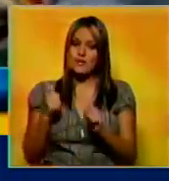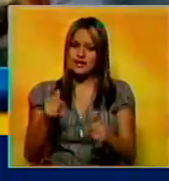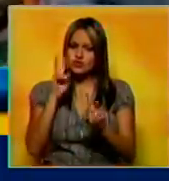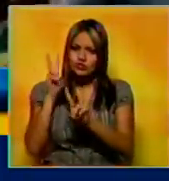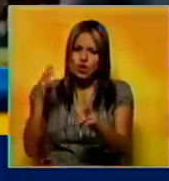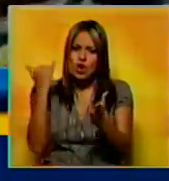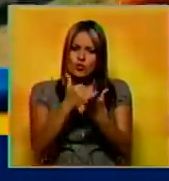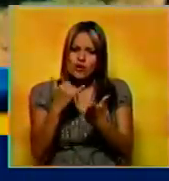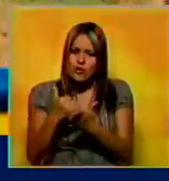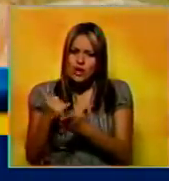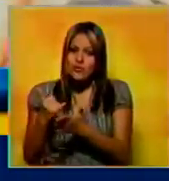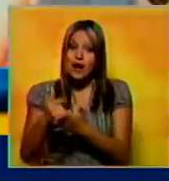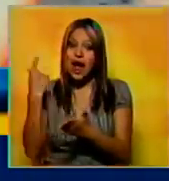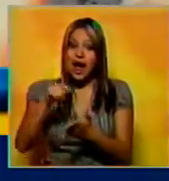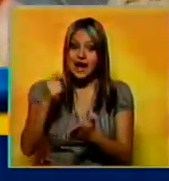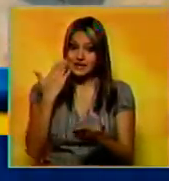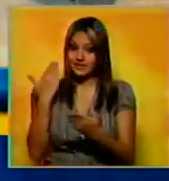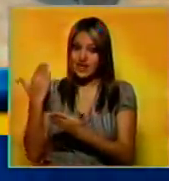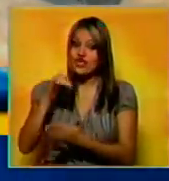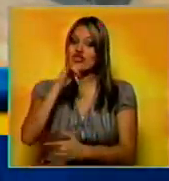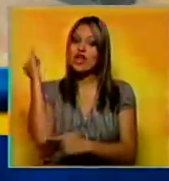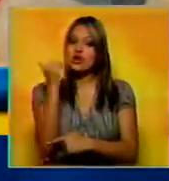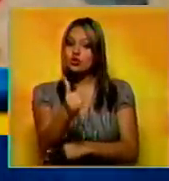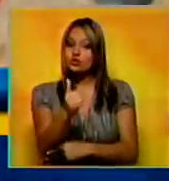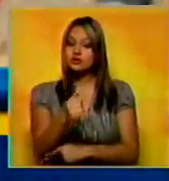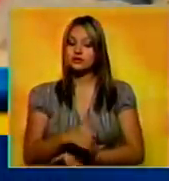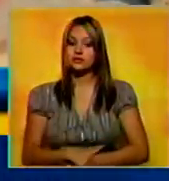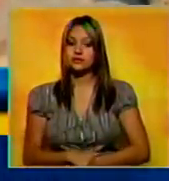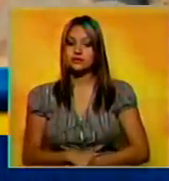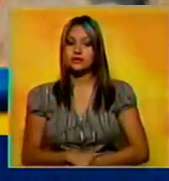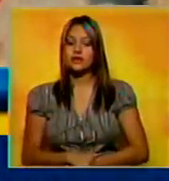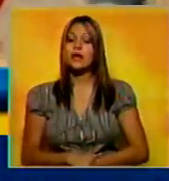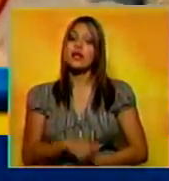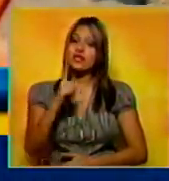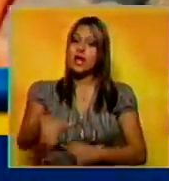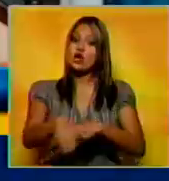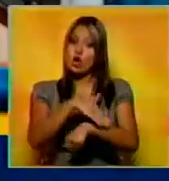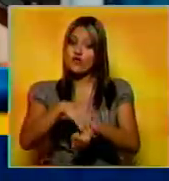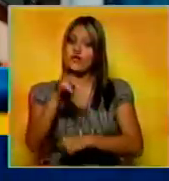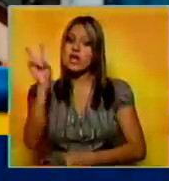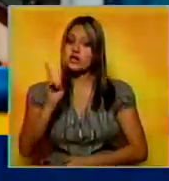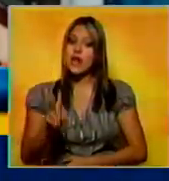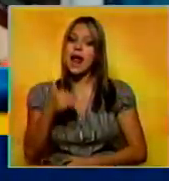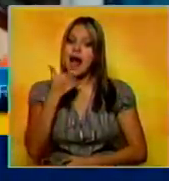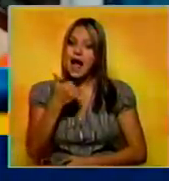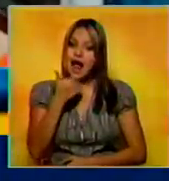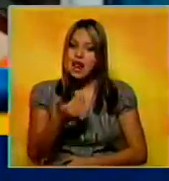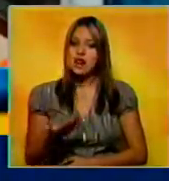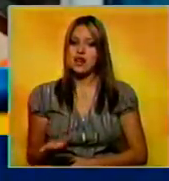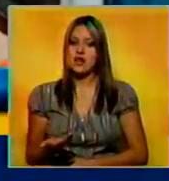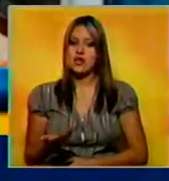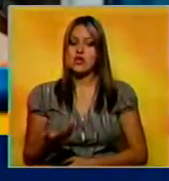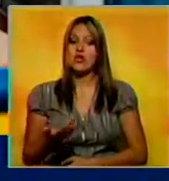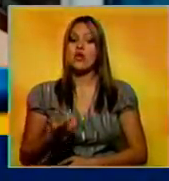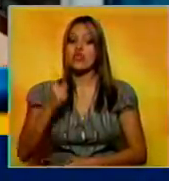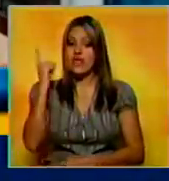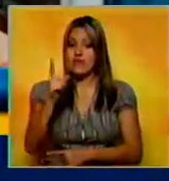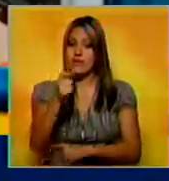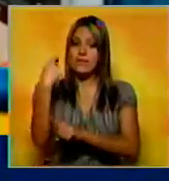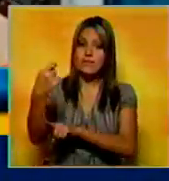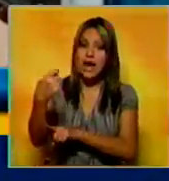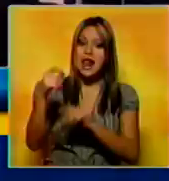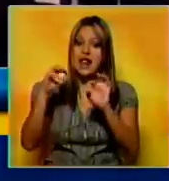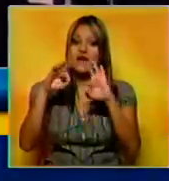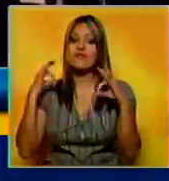recopilar pruebas como estas balas para denunciar el caso. Para que el gobierno venezolano de alguna u otra manera indemnice a